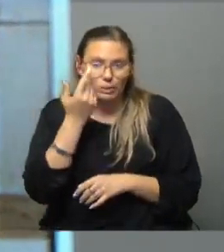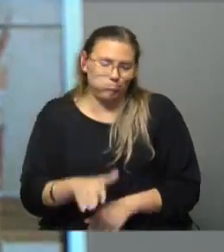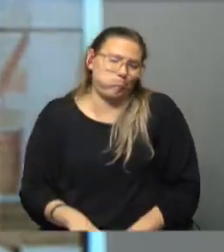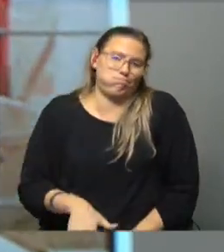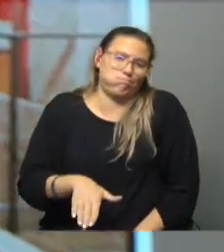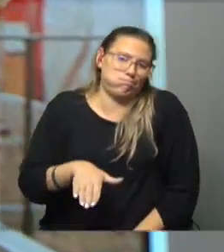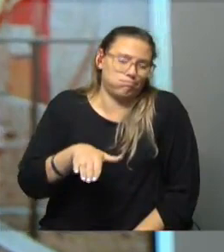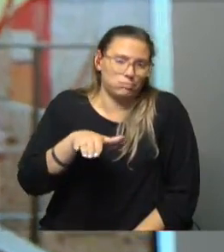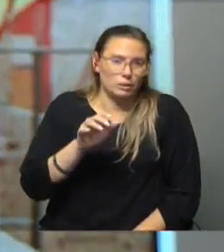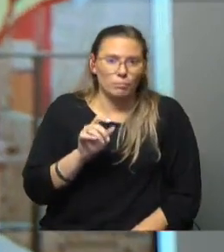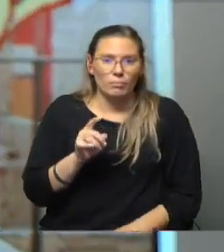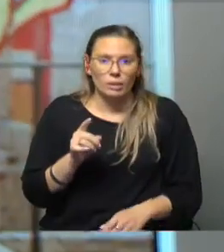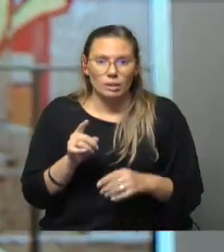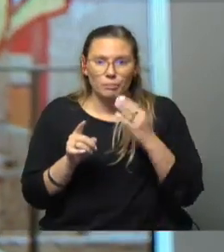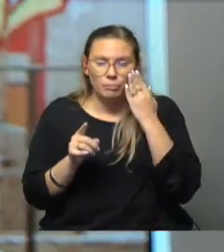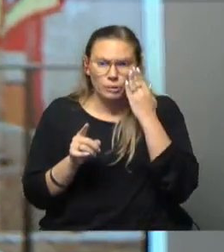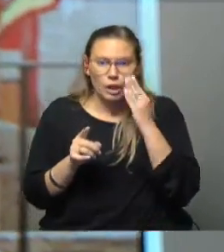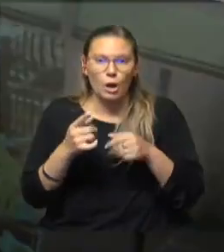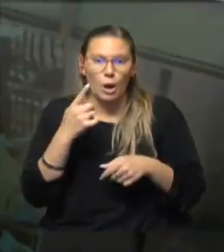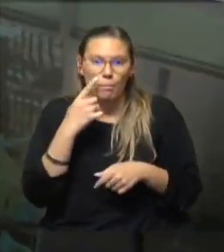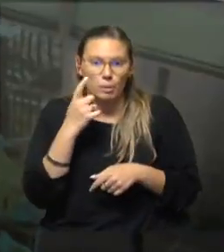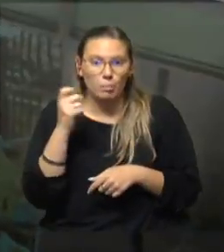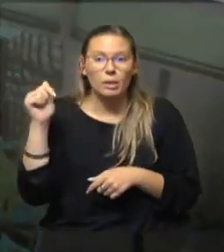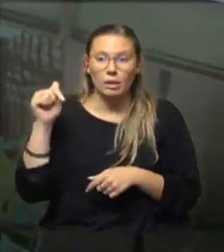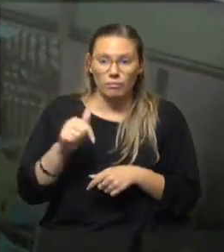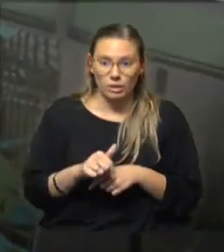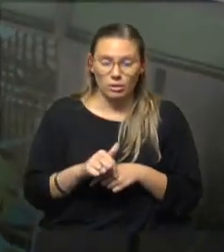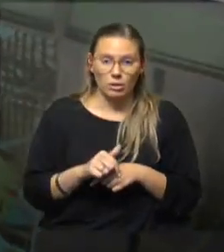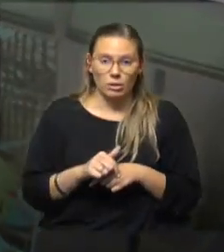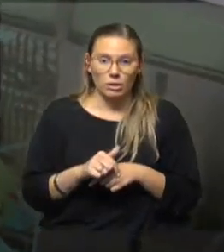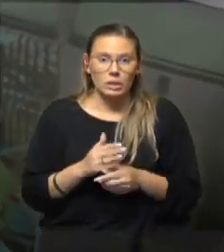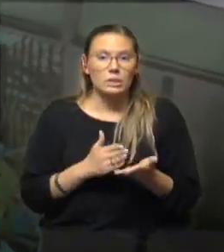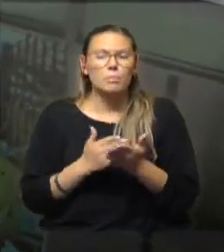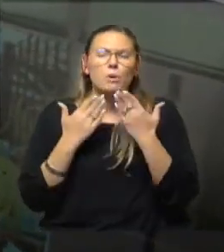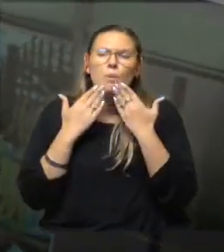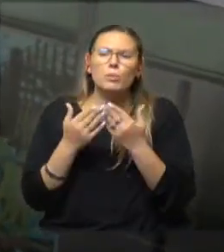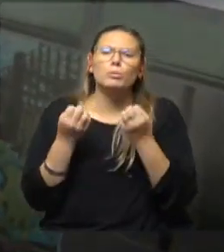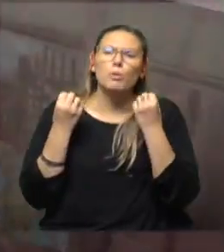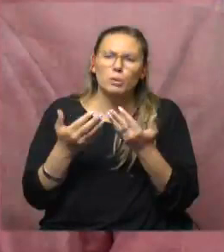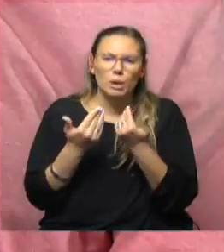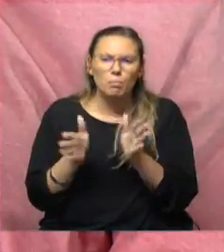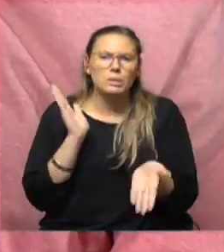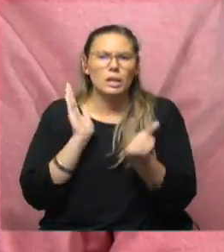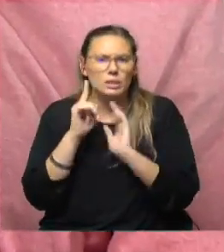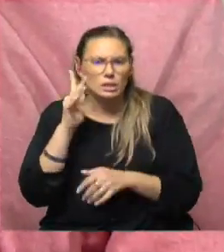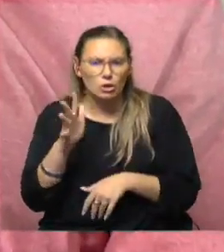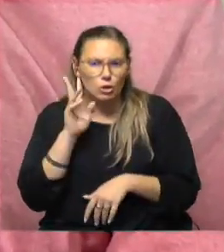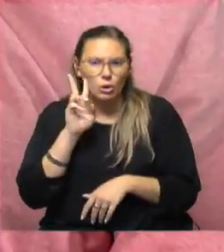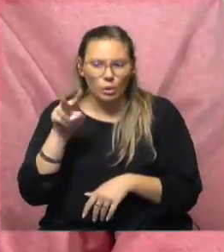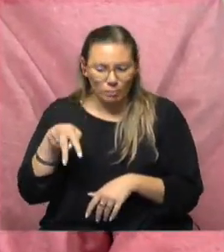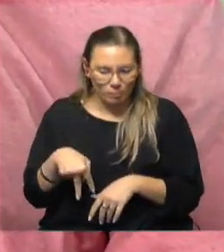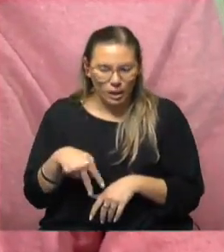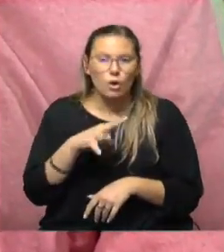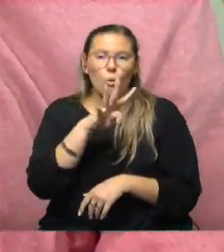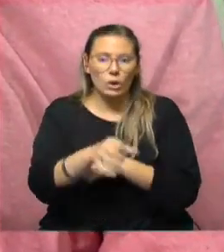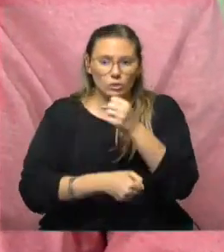chiquito. De hecho, está mi viejo acá en el estudio, mi padre, y yo siempre le pregunto por qué empecé a ir a terapia a los... Mira para abajo, ¿viste? Sí, a los